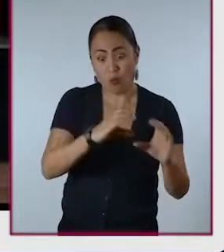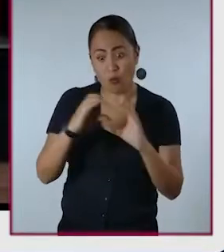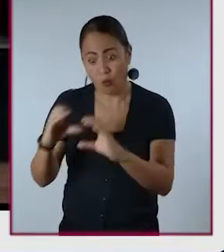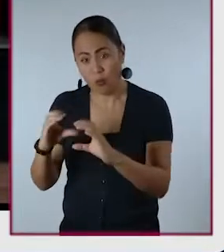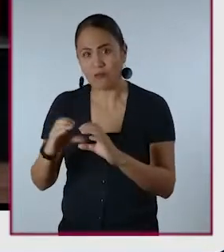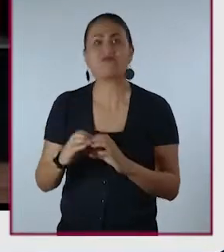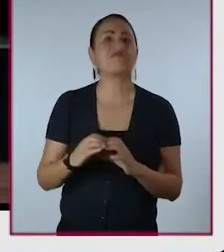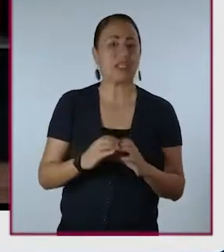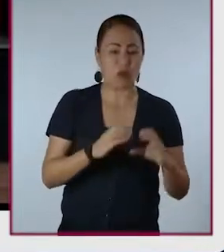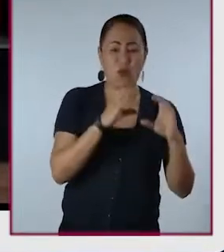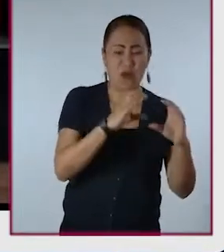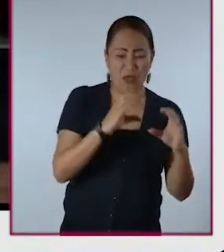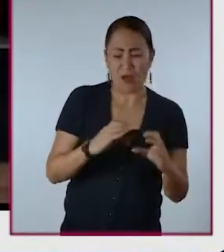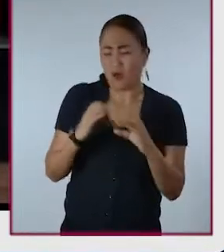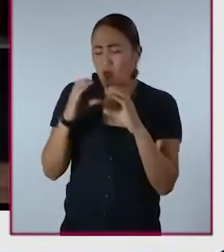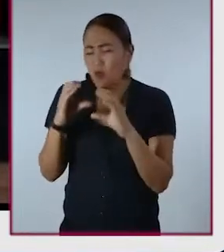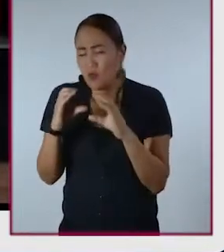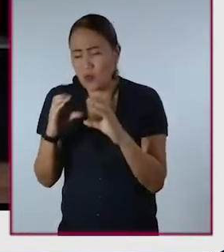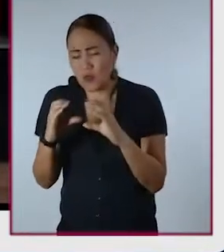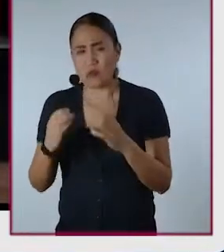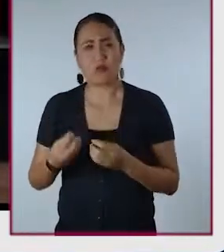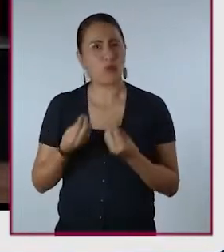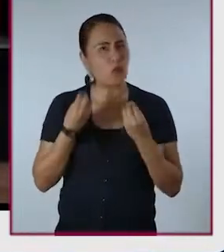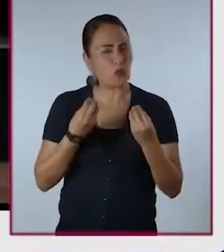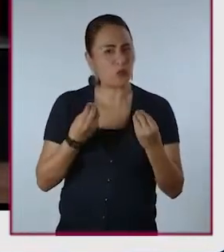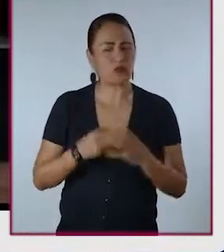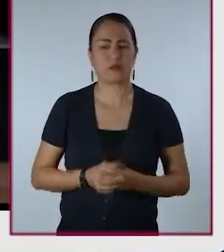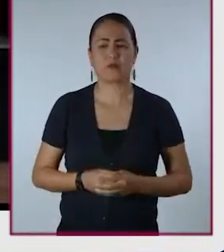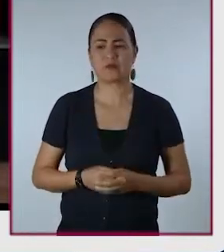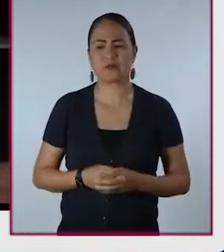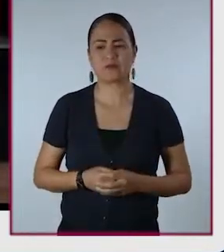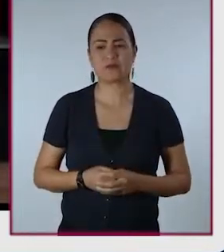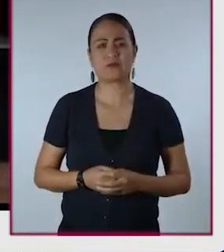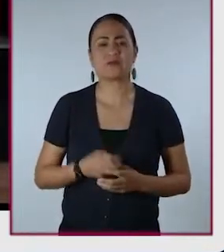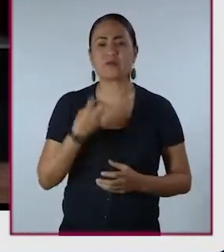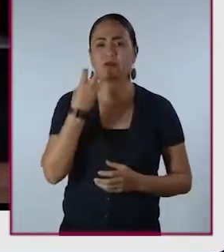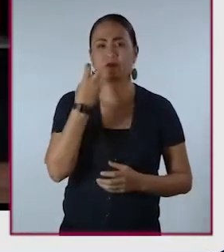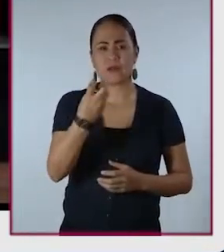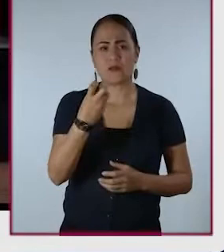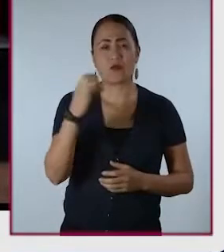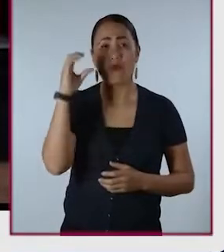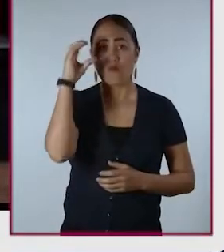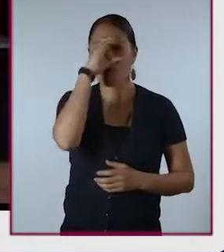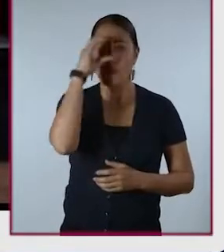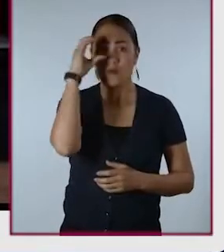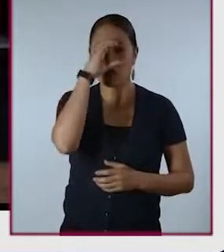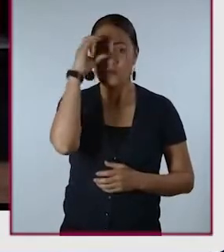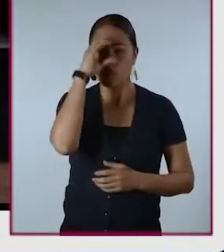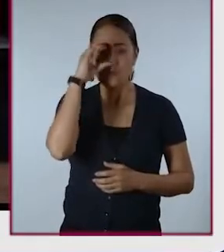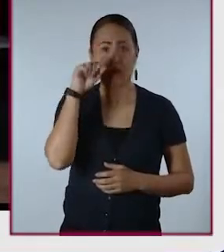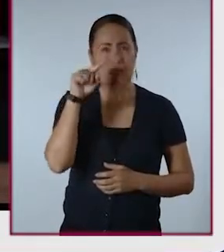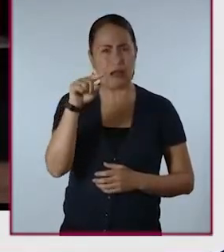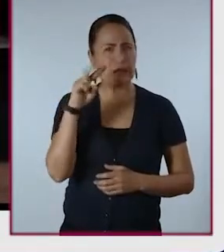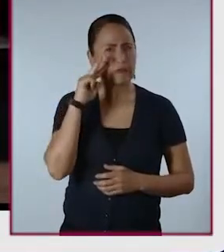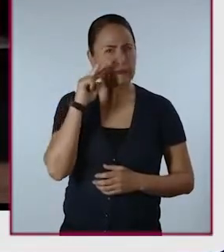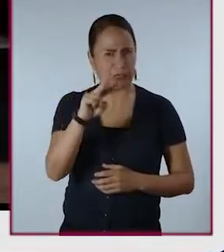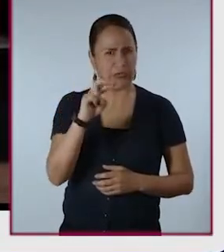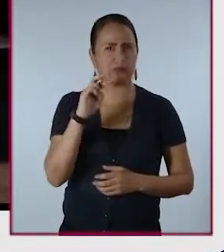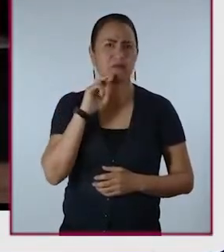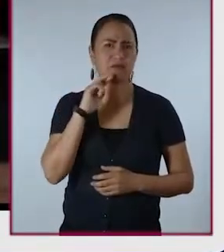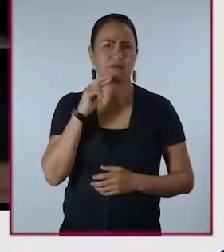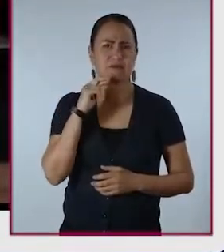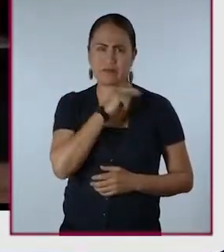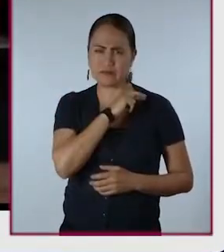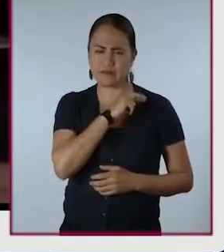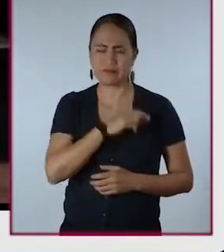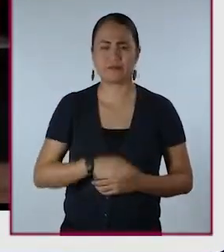importante porque es el único elemento que podemos tener rápidamente